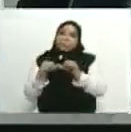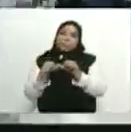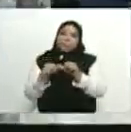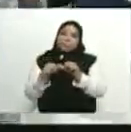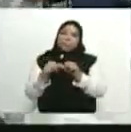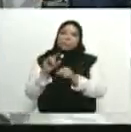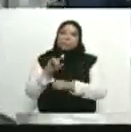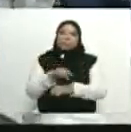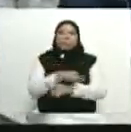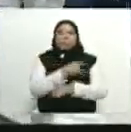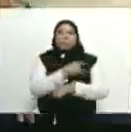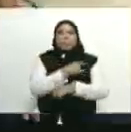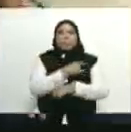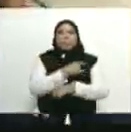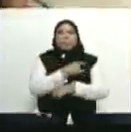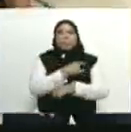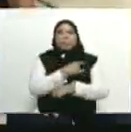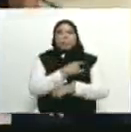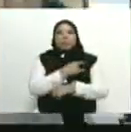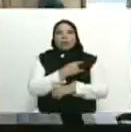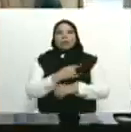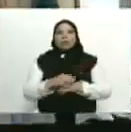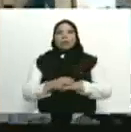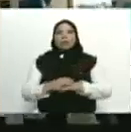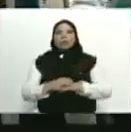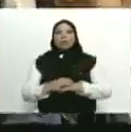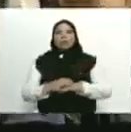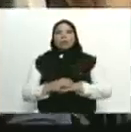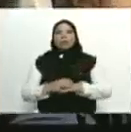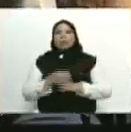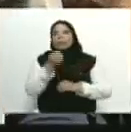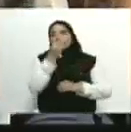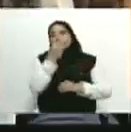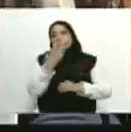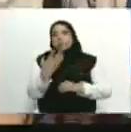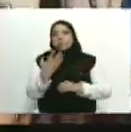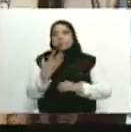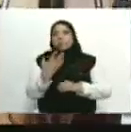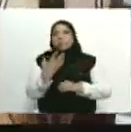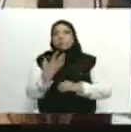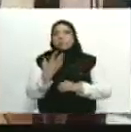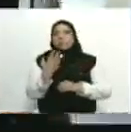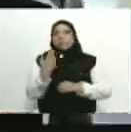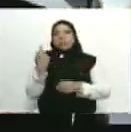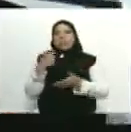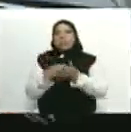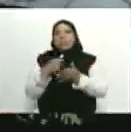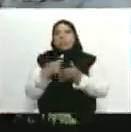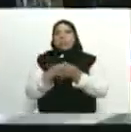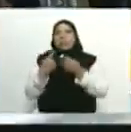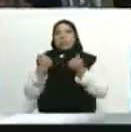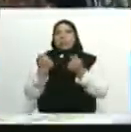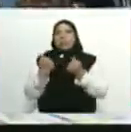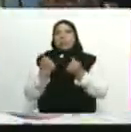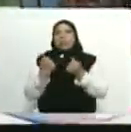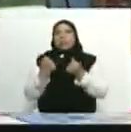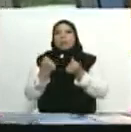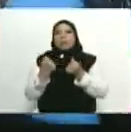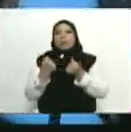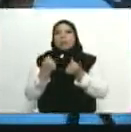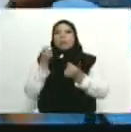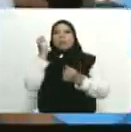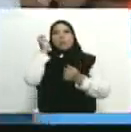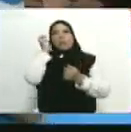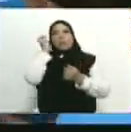estudios universitarios y la garantía de inversión presupuestaria para que los